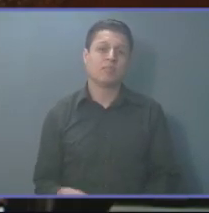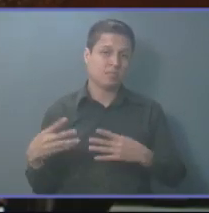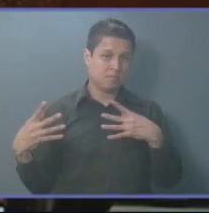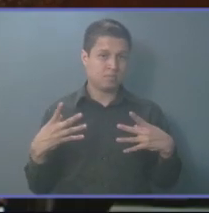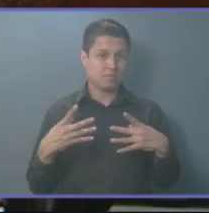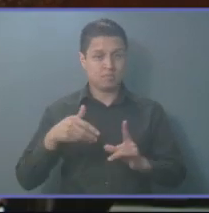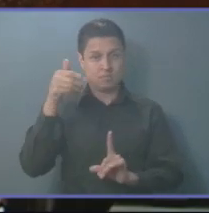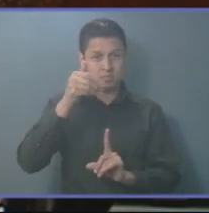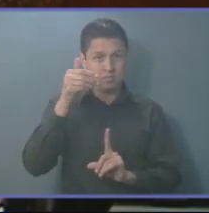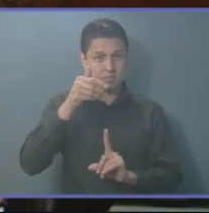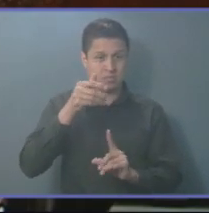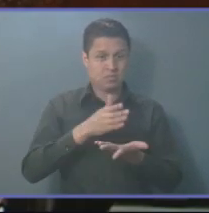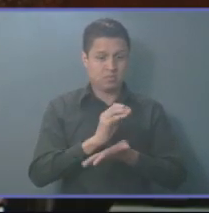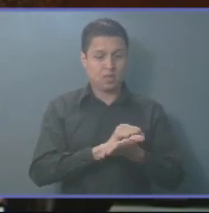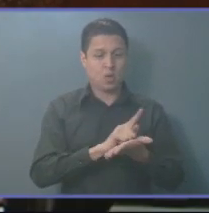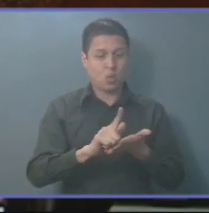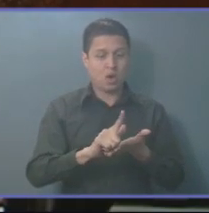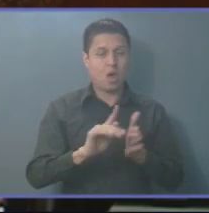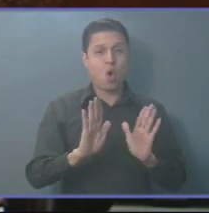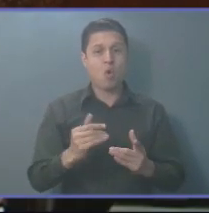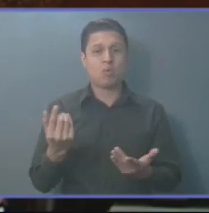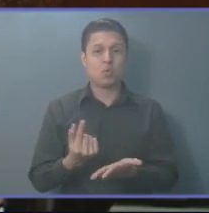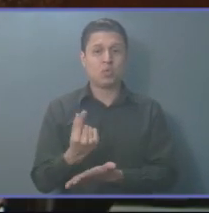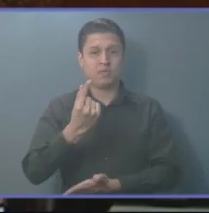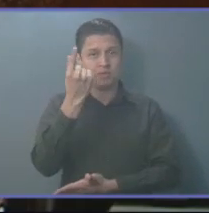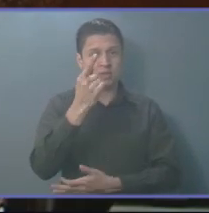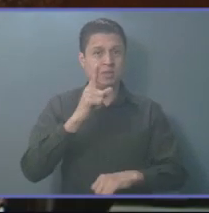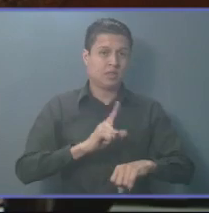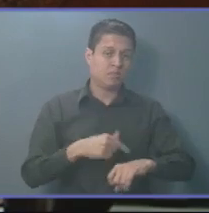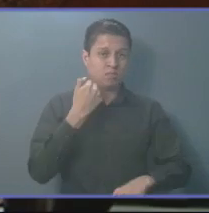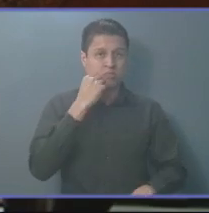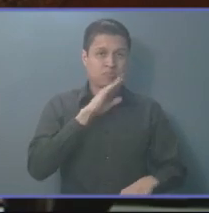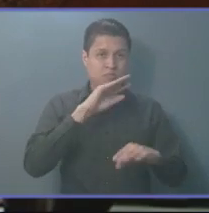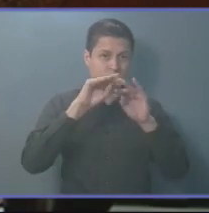Actividades académicas, escolares y universitarios durante la pandemia.